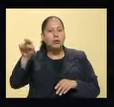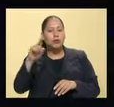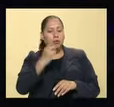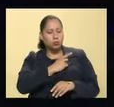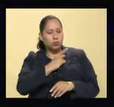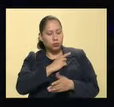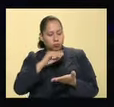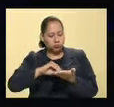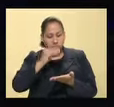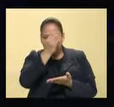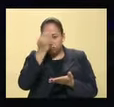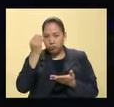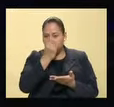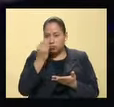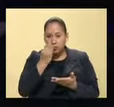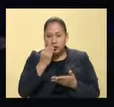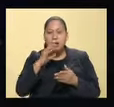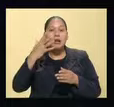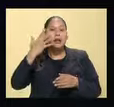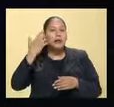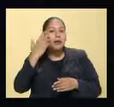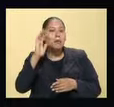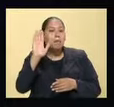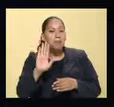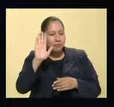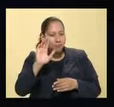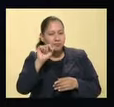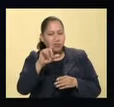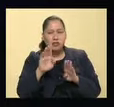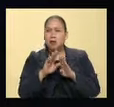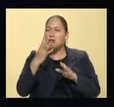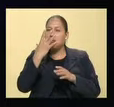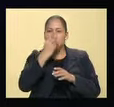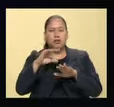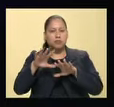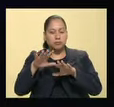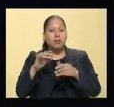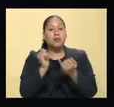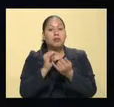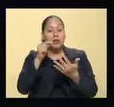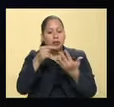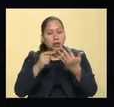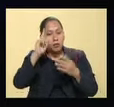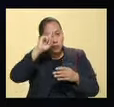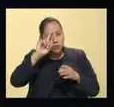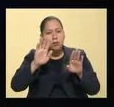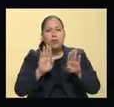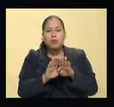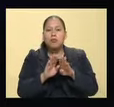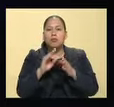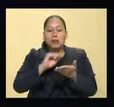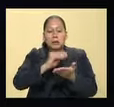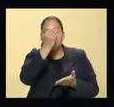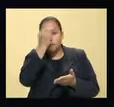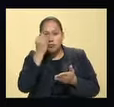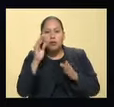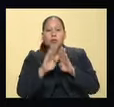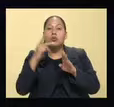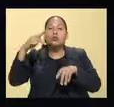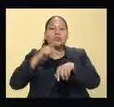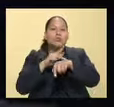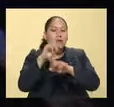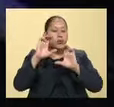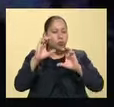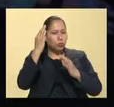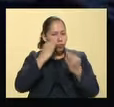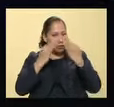hacen este maquillaje gatuno, maravilloso. También nos dieron algunos tips de cómo se demaquillan y cuidan su piel.